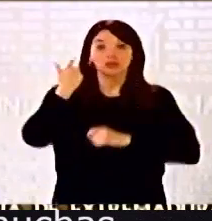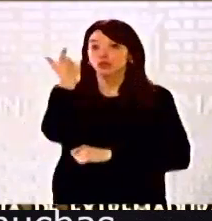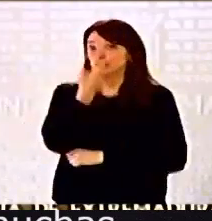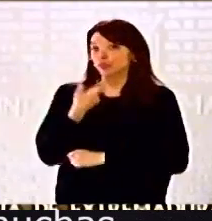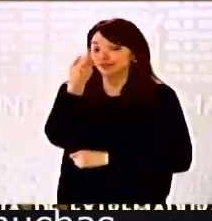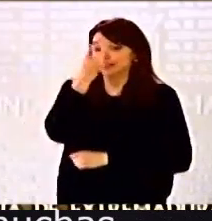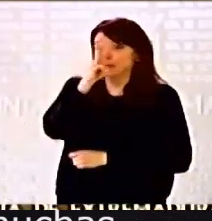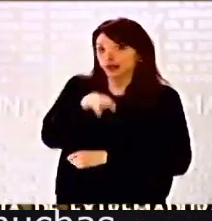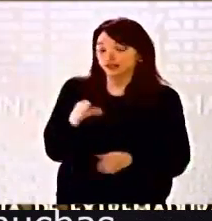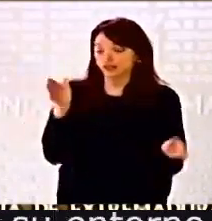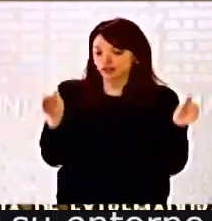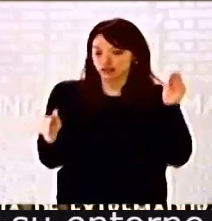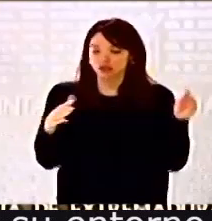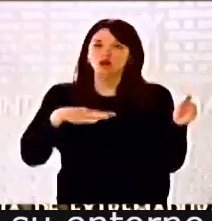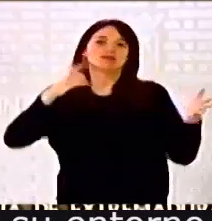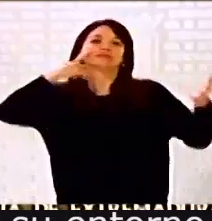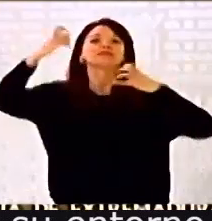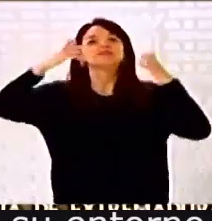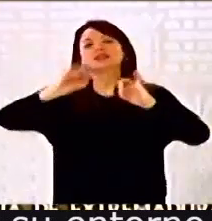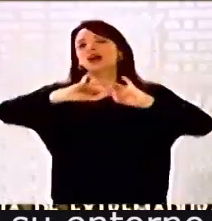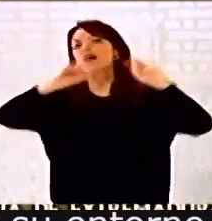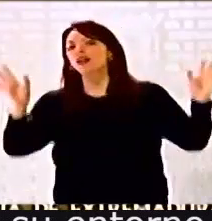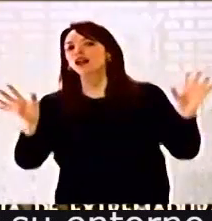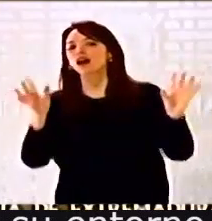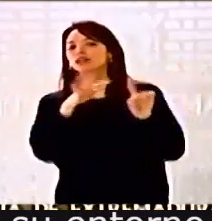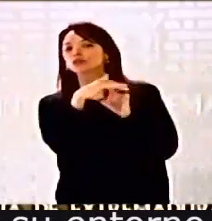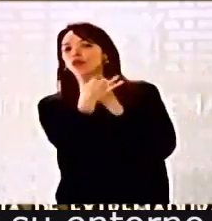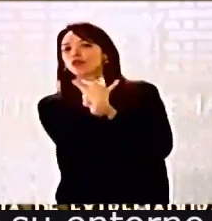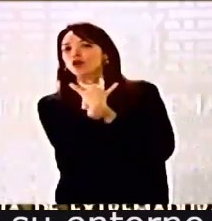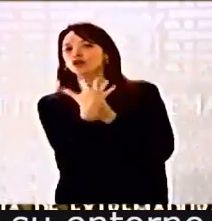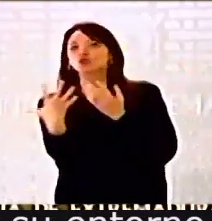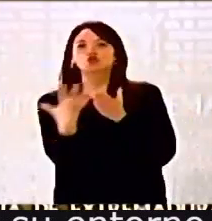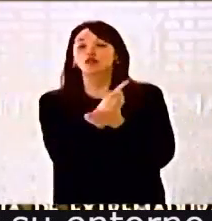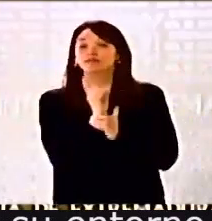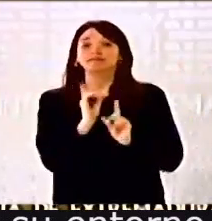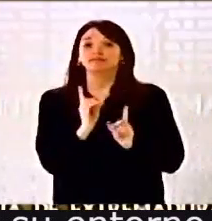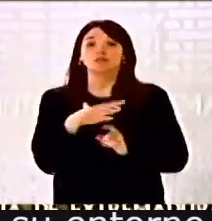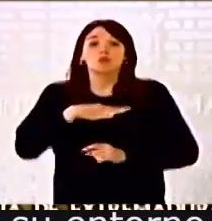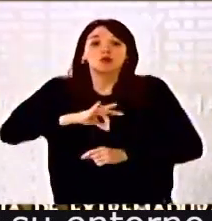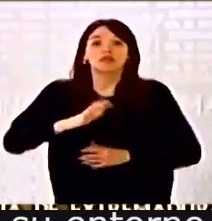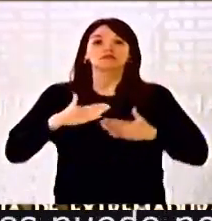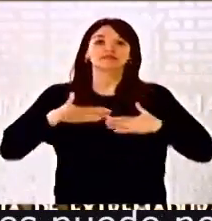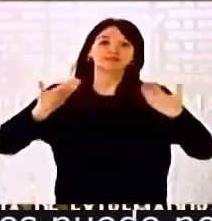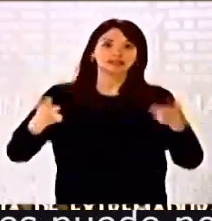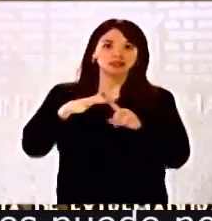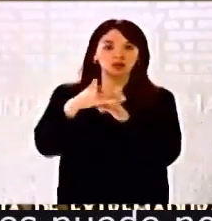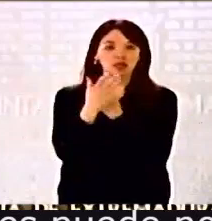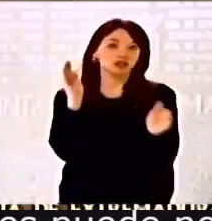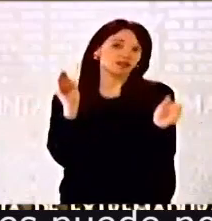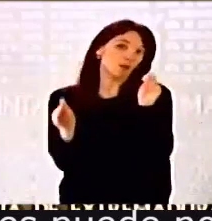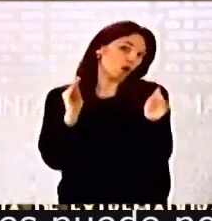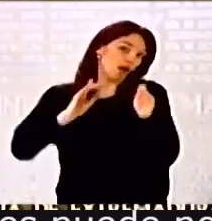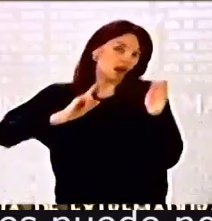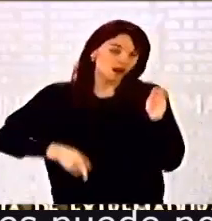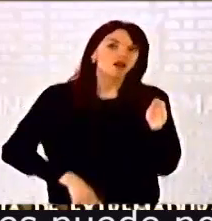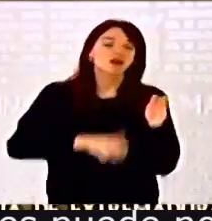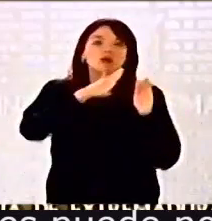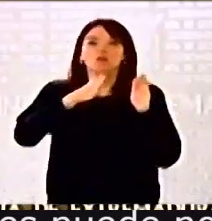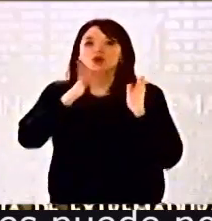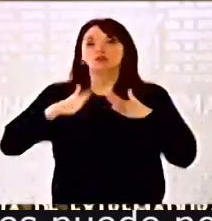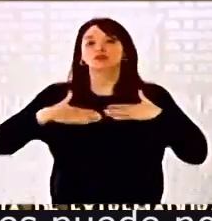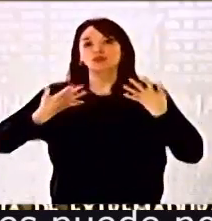puede no evidenciar de una forma clara situaciones tan temporalizadas como esta, que ocurre al final